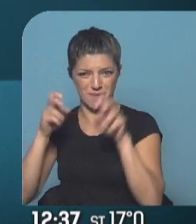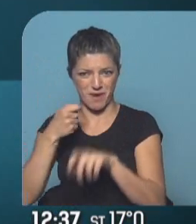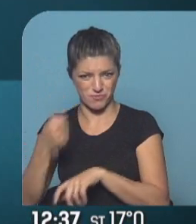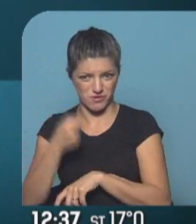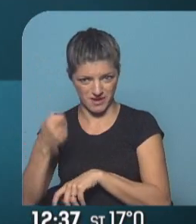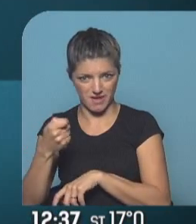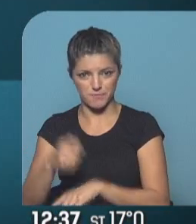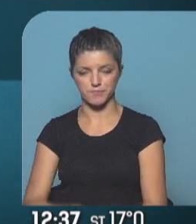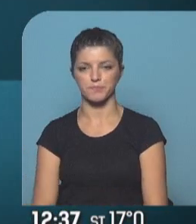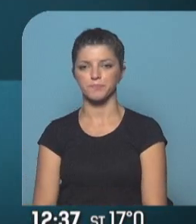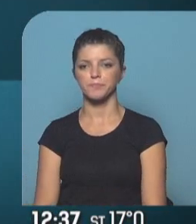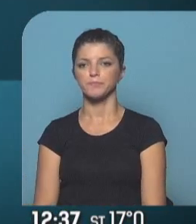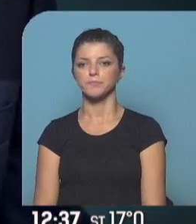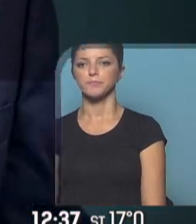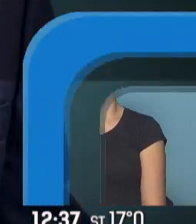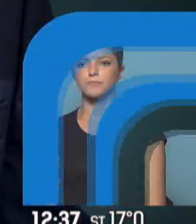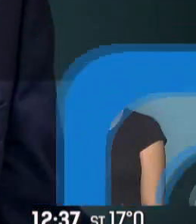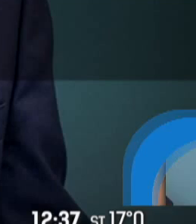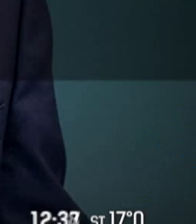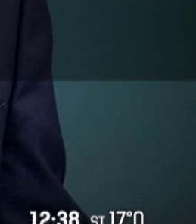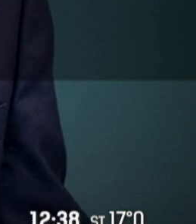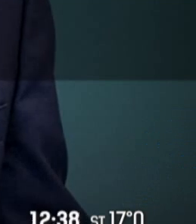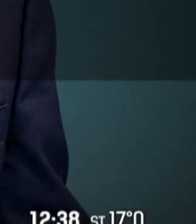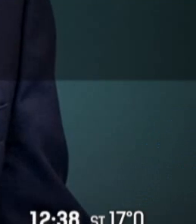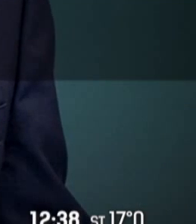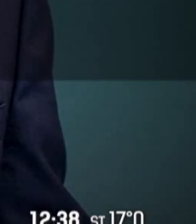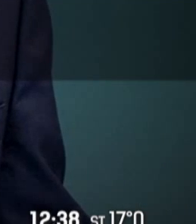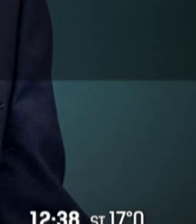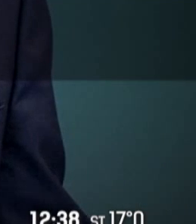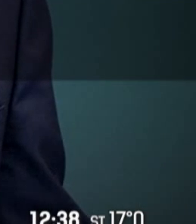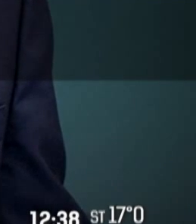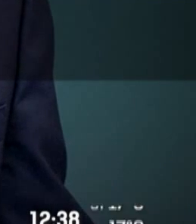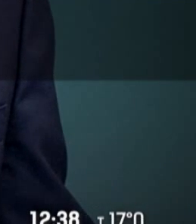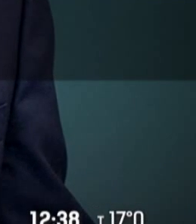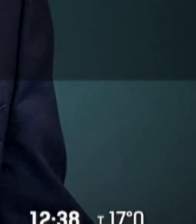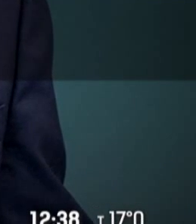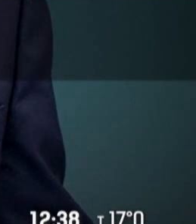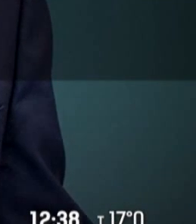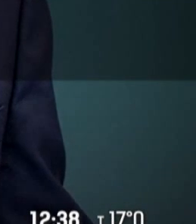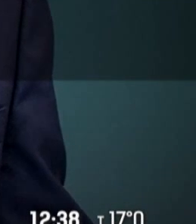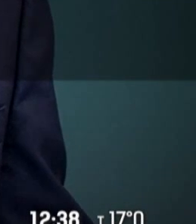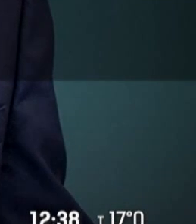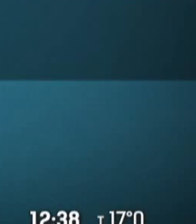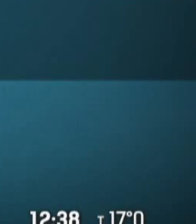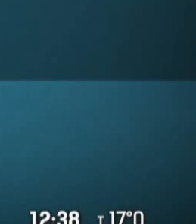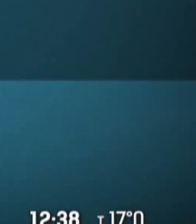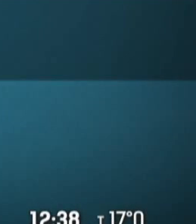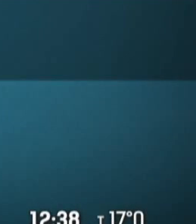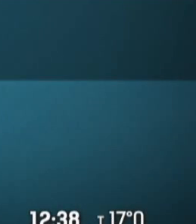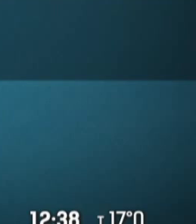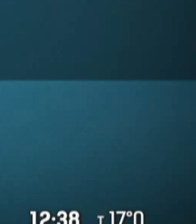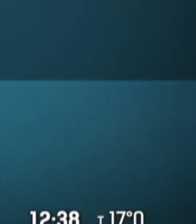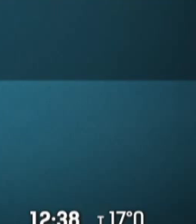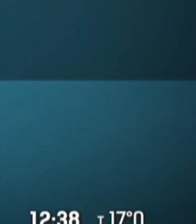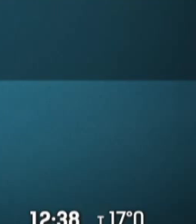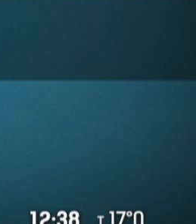dass die Türkei der EU beitritt. Und jetzt werde ich genau überlegen, in welcher Art und Weise. Vorbeitrittshilfen streichen bin